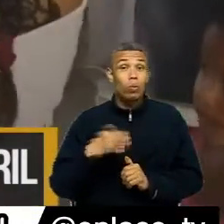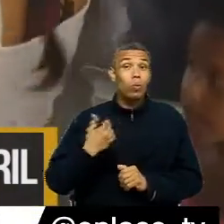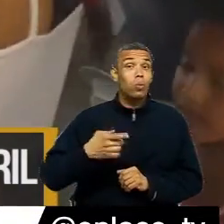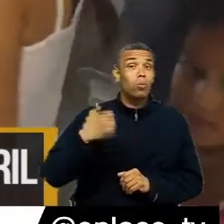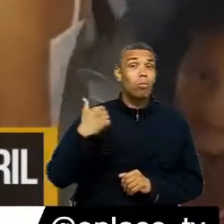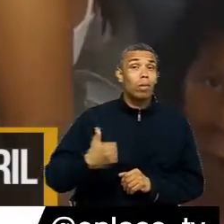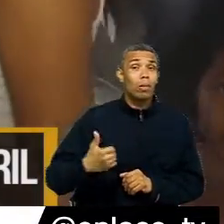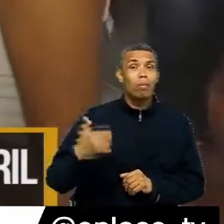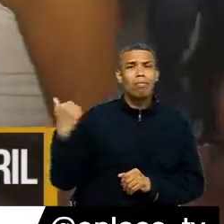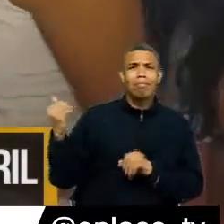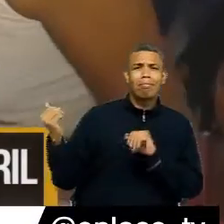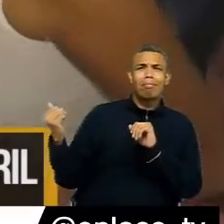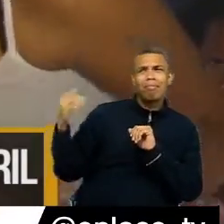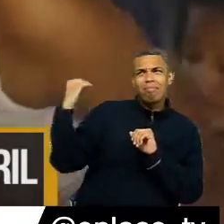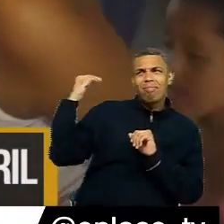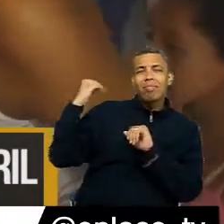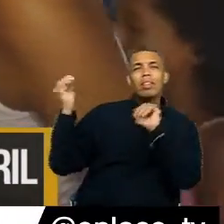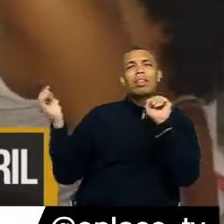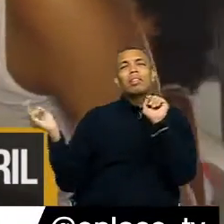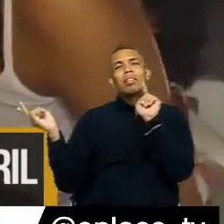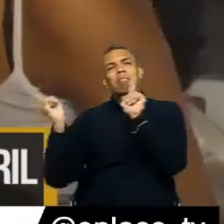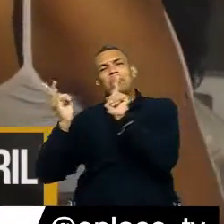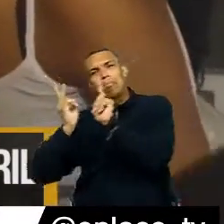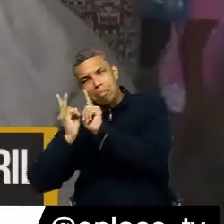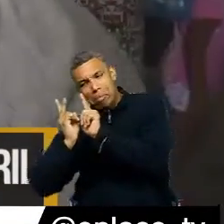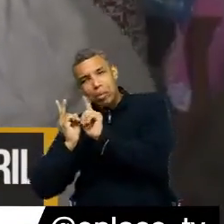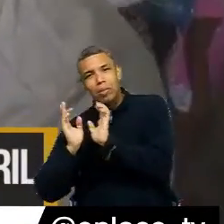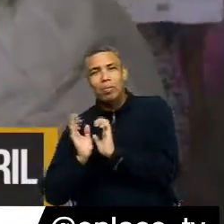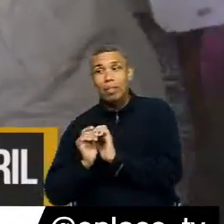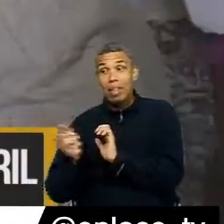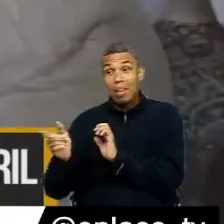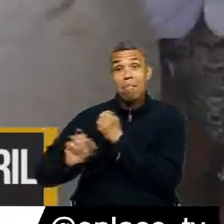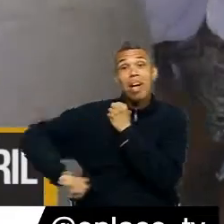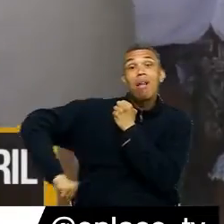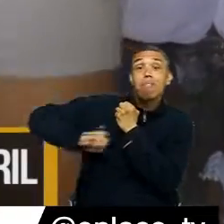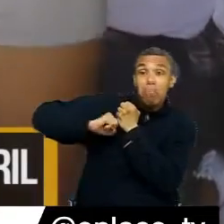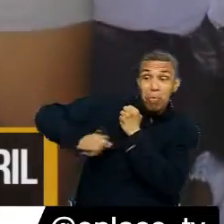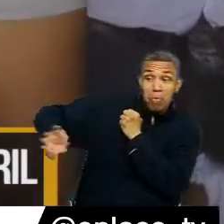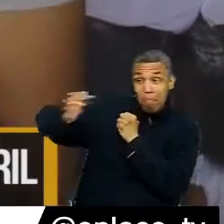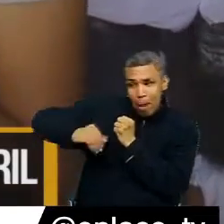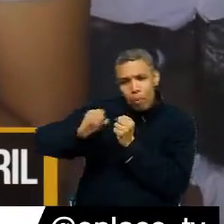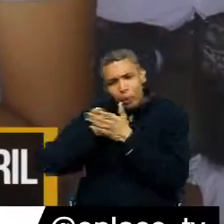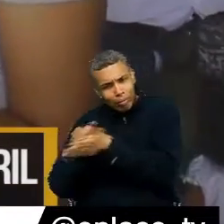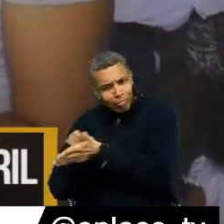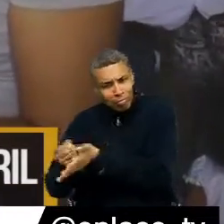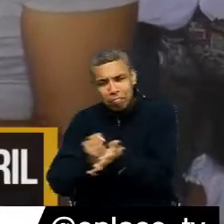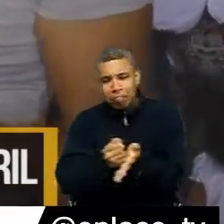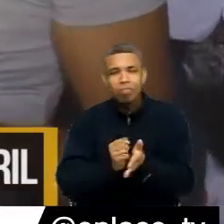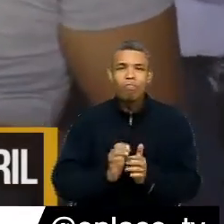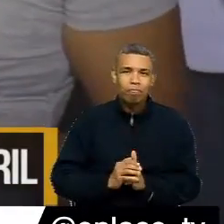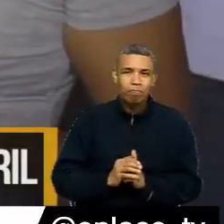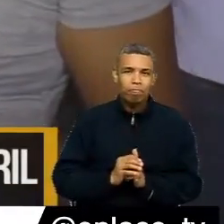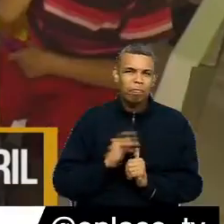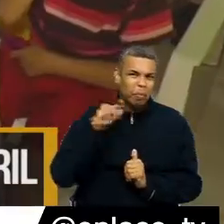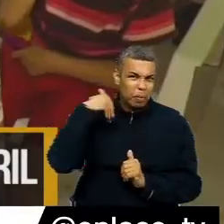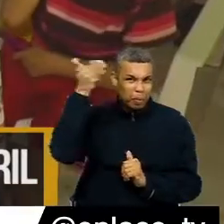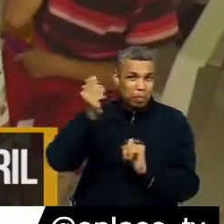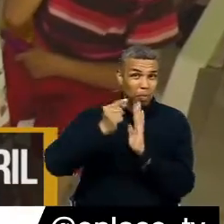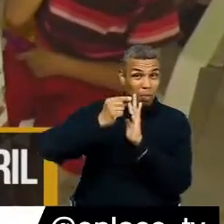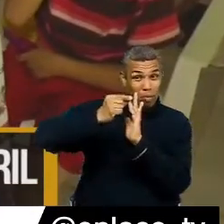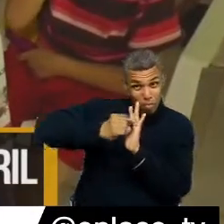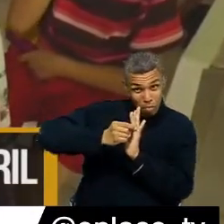este momento es como cómplice en esa situación. Mi esposa es una niña que nació acá en el